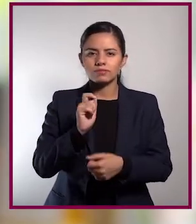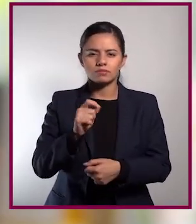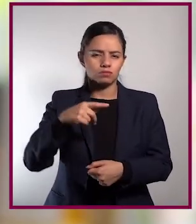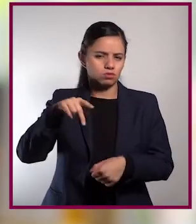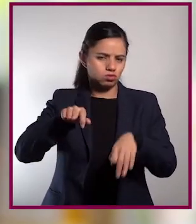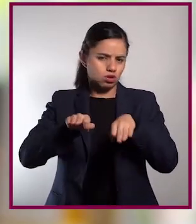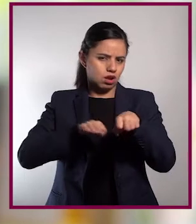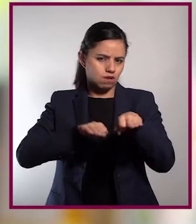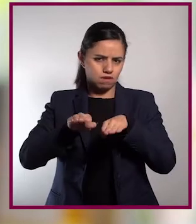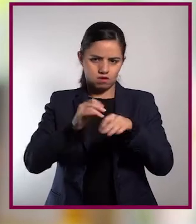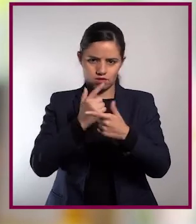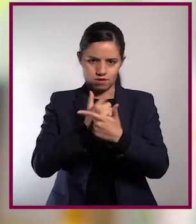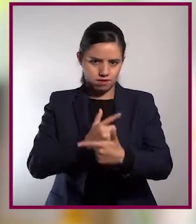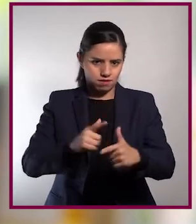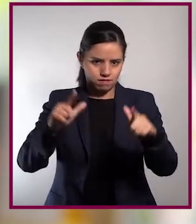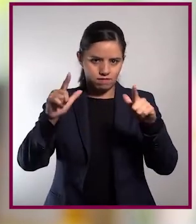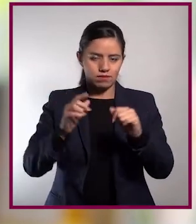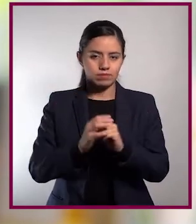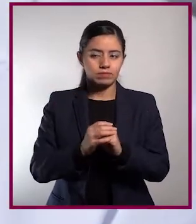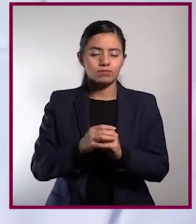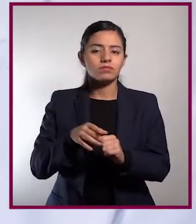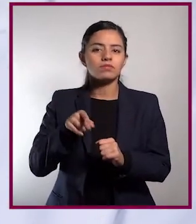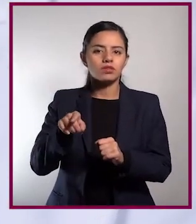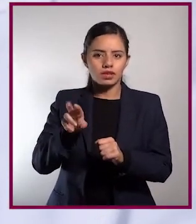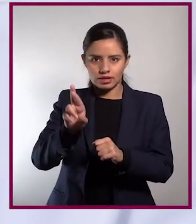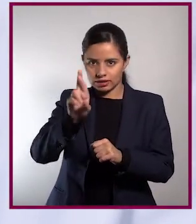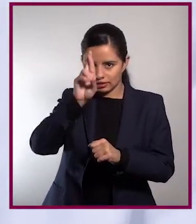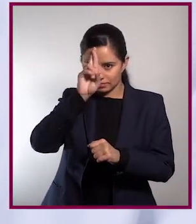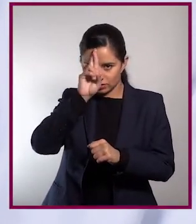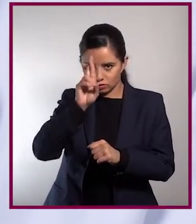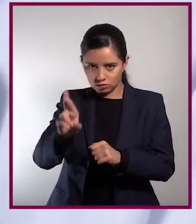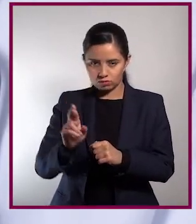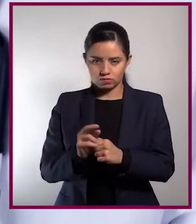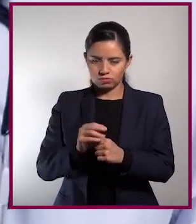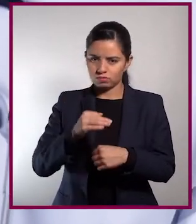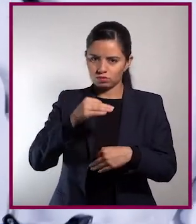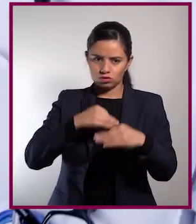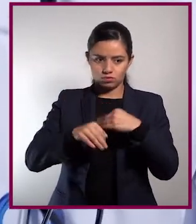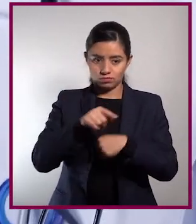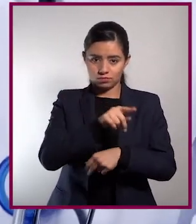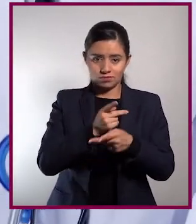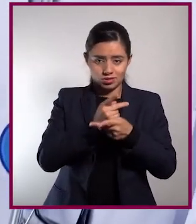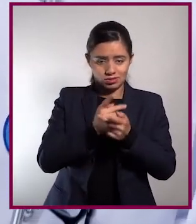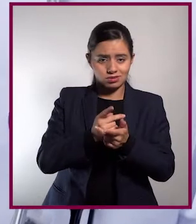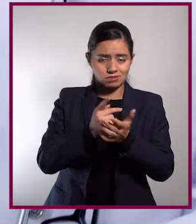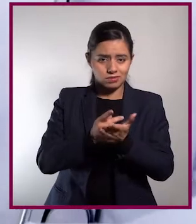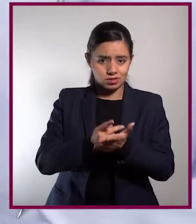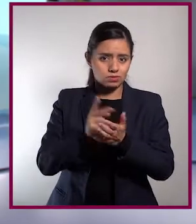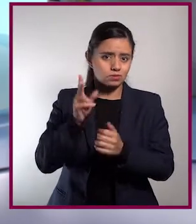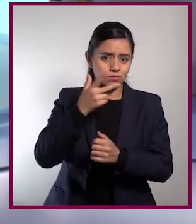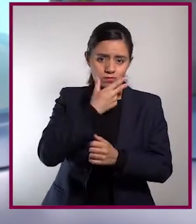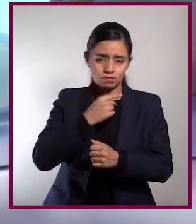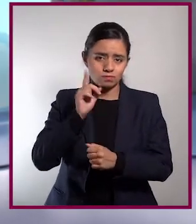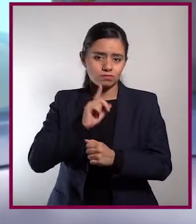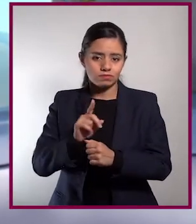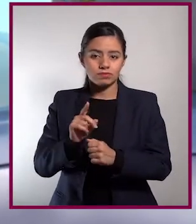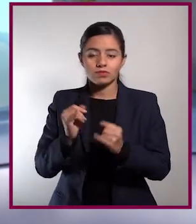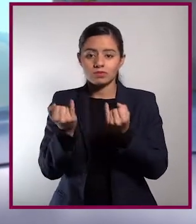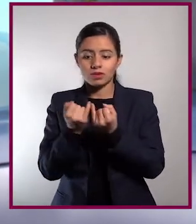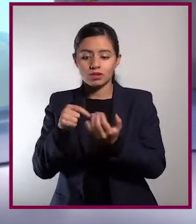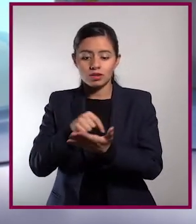son ejercer su profesión en forma libre, recibir un trato respetuoso por parte de las y los pacientes, laborar